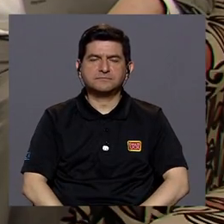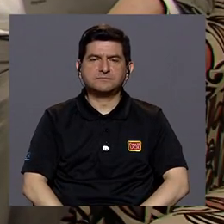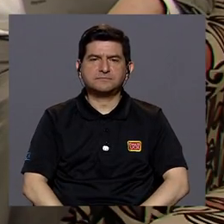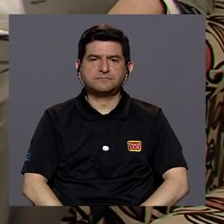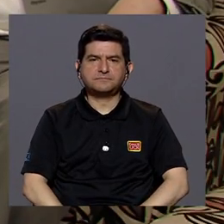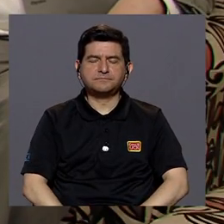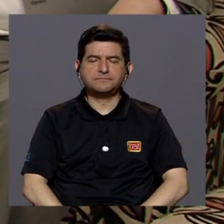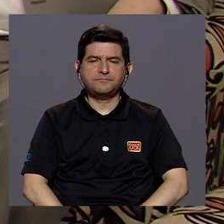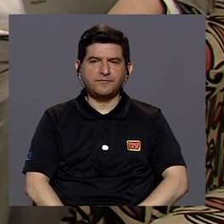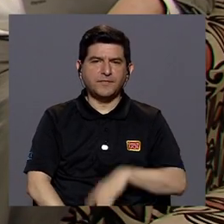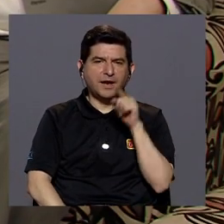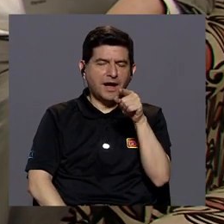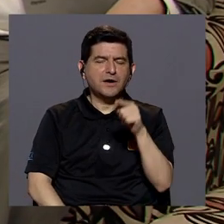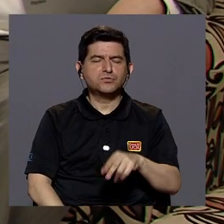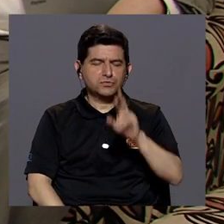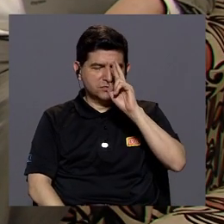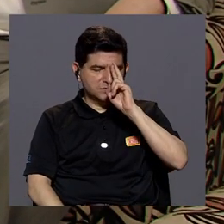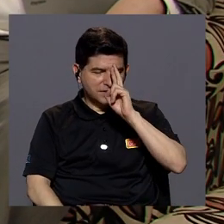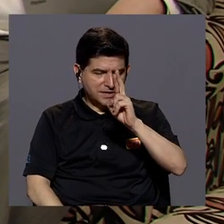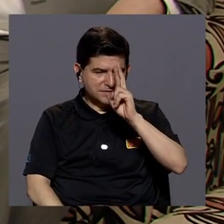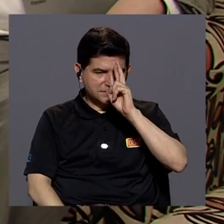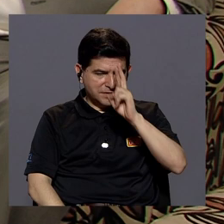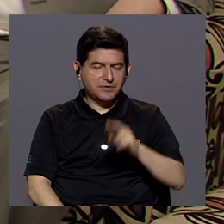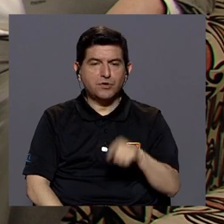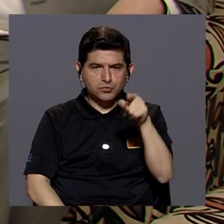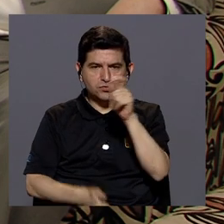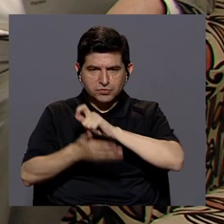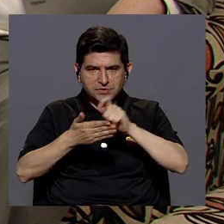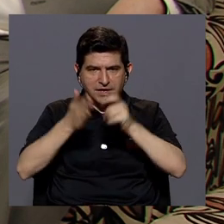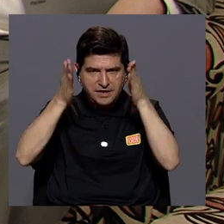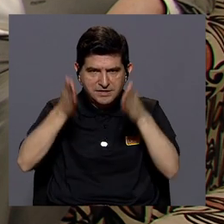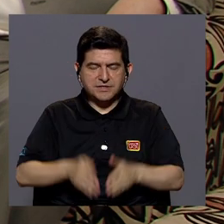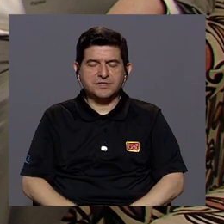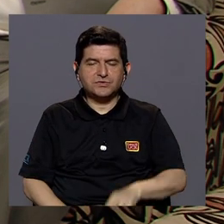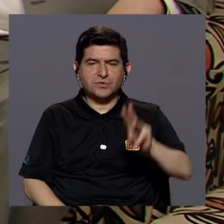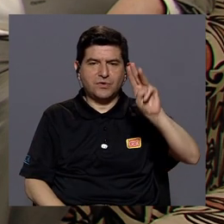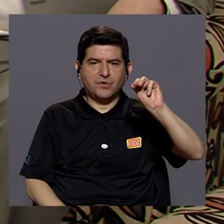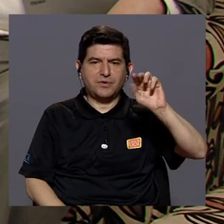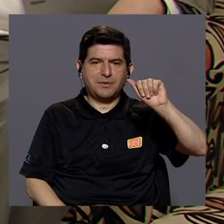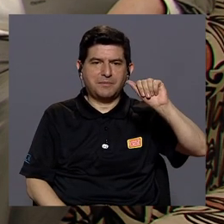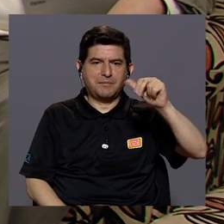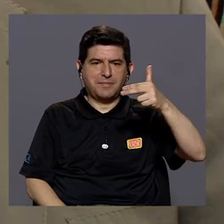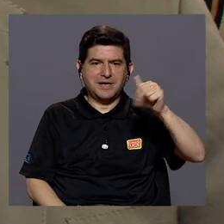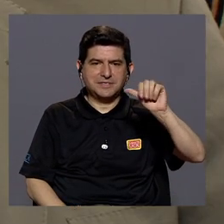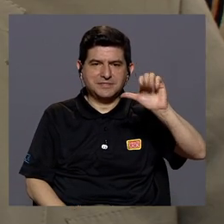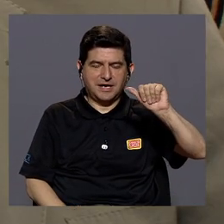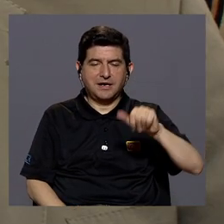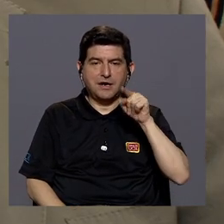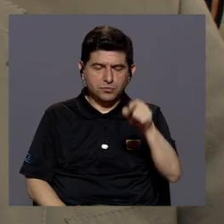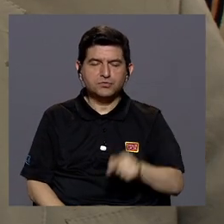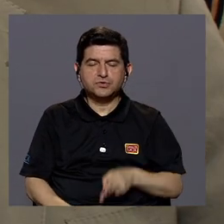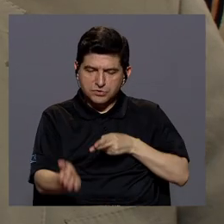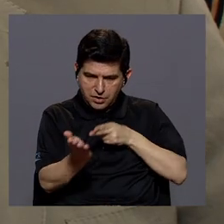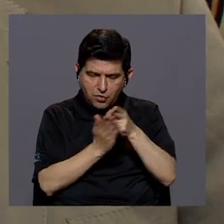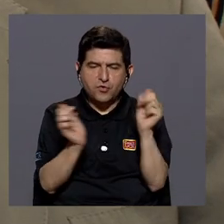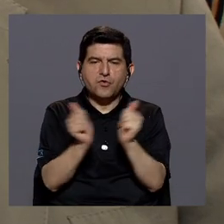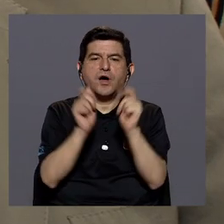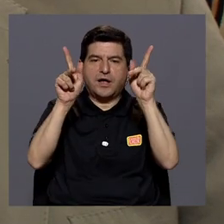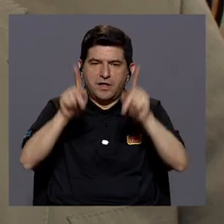Hay algo que a usted se le reconoce como columnista en La Machaca. Una, que es honrado con la gente. Y